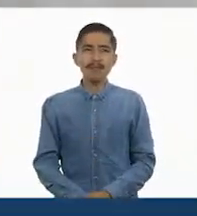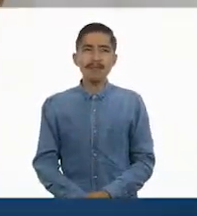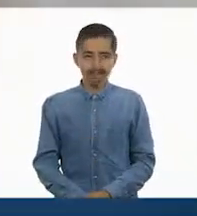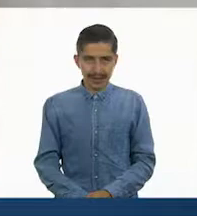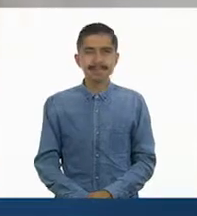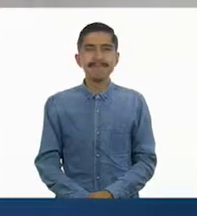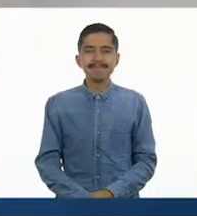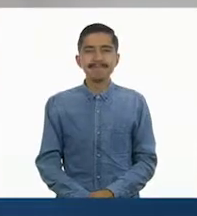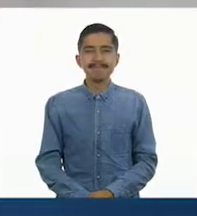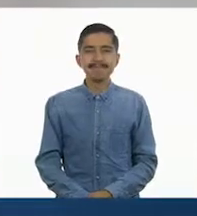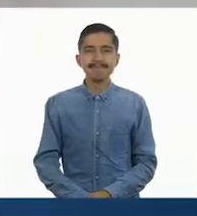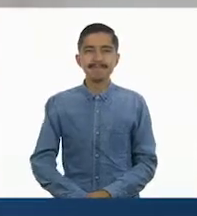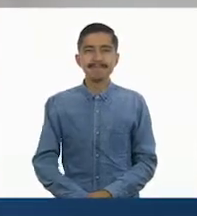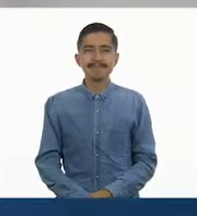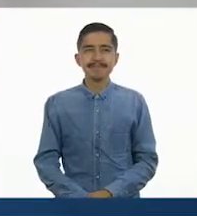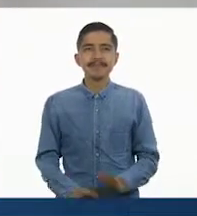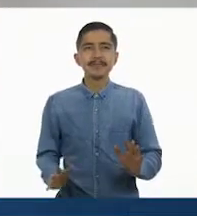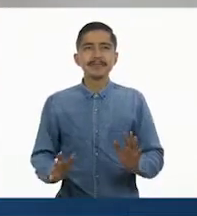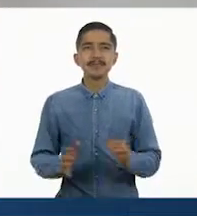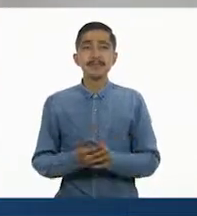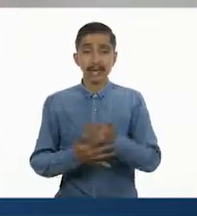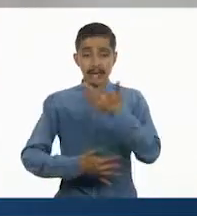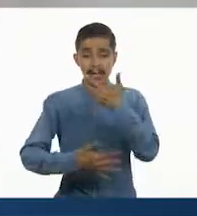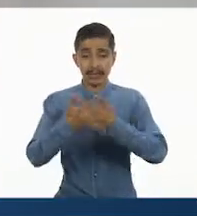Ya. Son